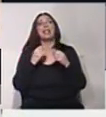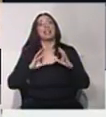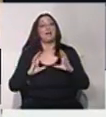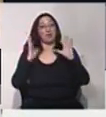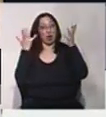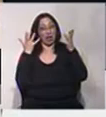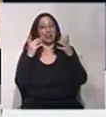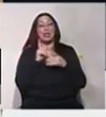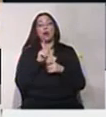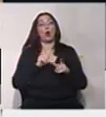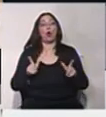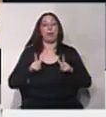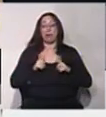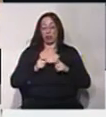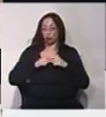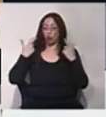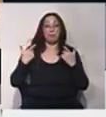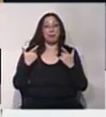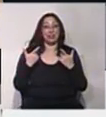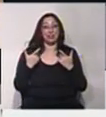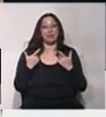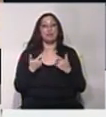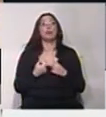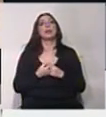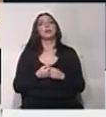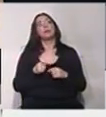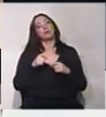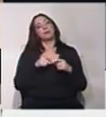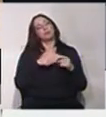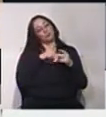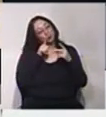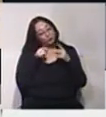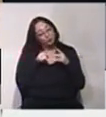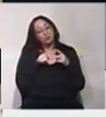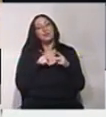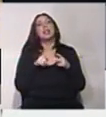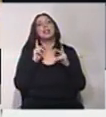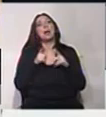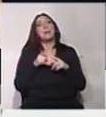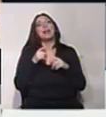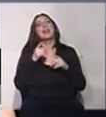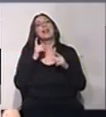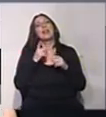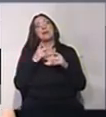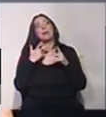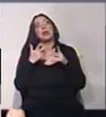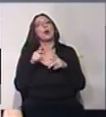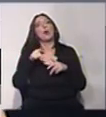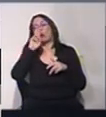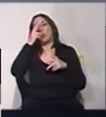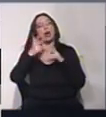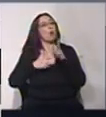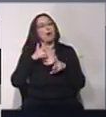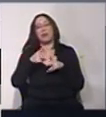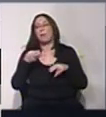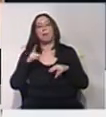inesperada, y causa mucho dolor. Y el otro también, cuestión que tenemos que señalar, que el Uruguay no habla de la muerte. Los uruguayos,